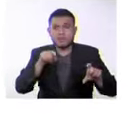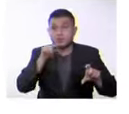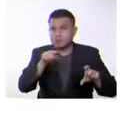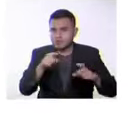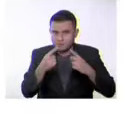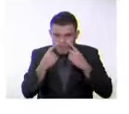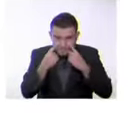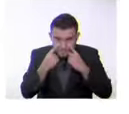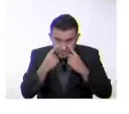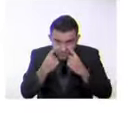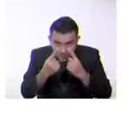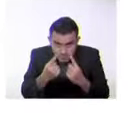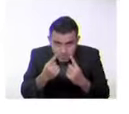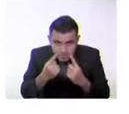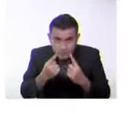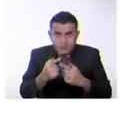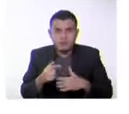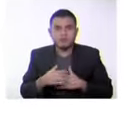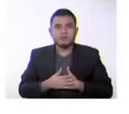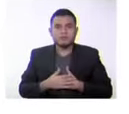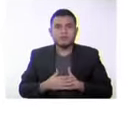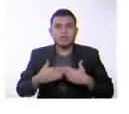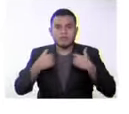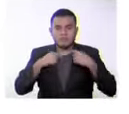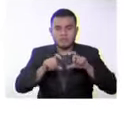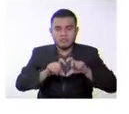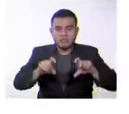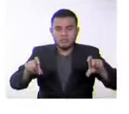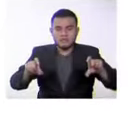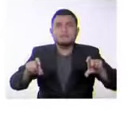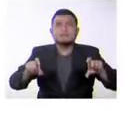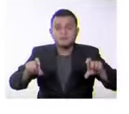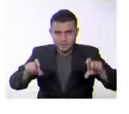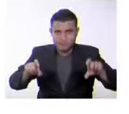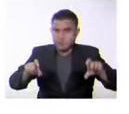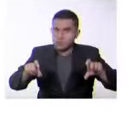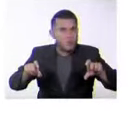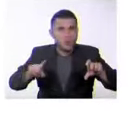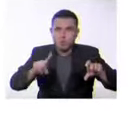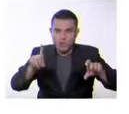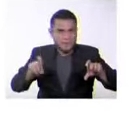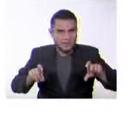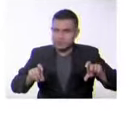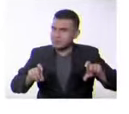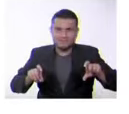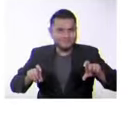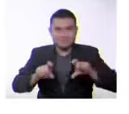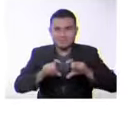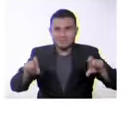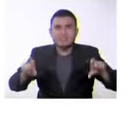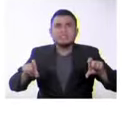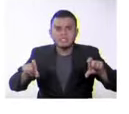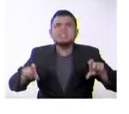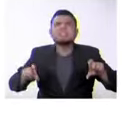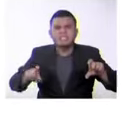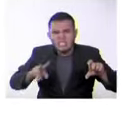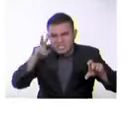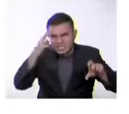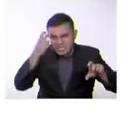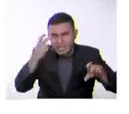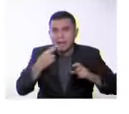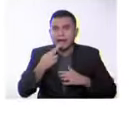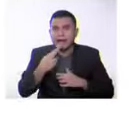fijarte en un primer momento que tiene un enunciado afirmativo. No es una pregunta en este caso. ¿Qué significa? Que la